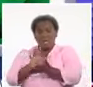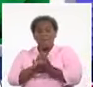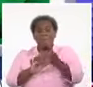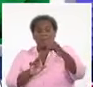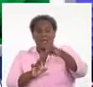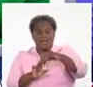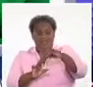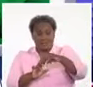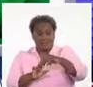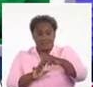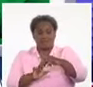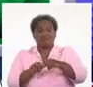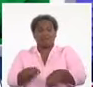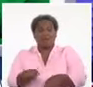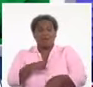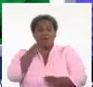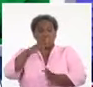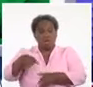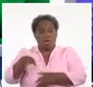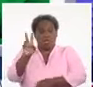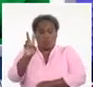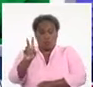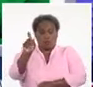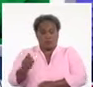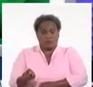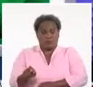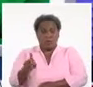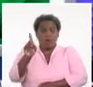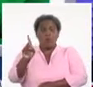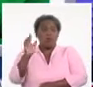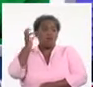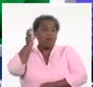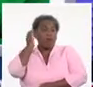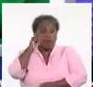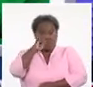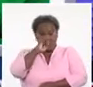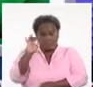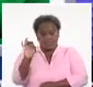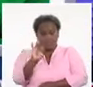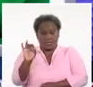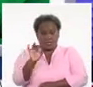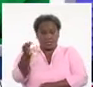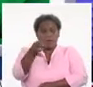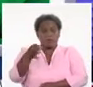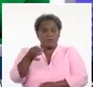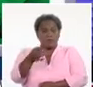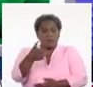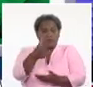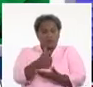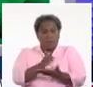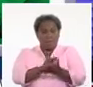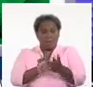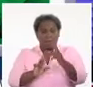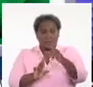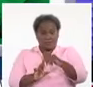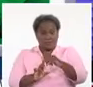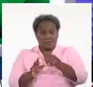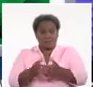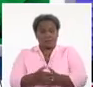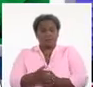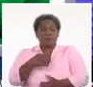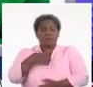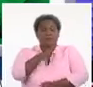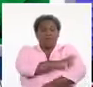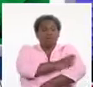fallecen 2 pacientes. Una paciente de 77 años de edad del municipio de Matanzas, hipertensión arterial